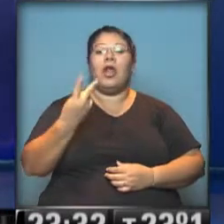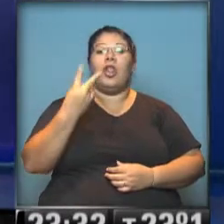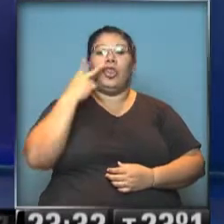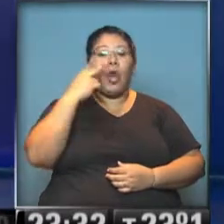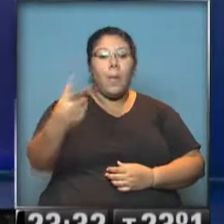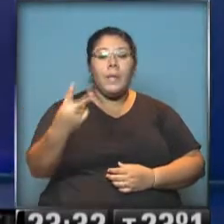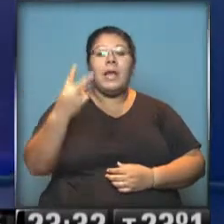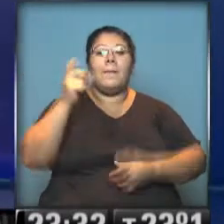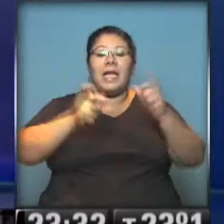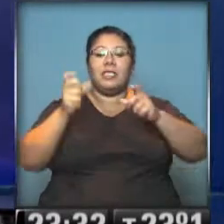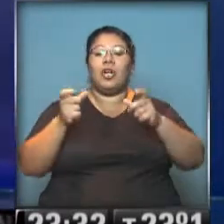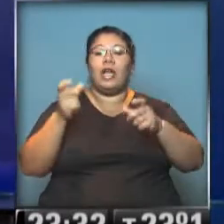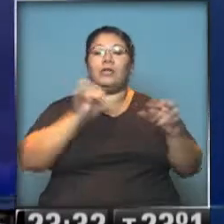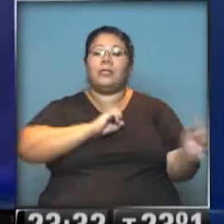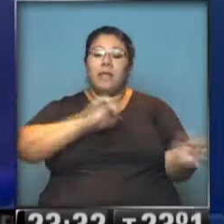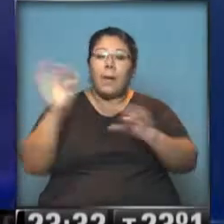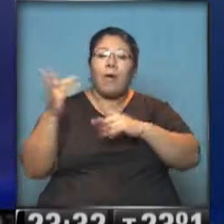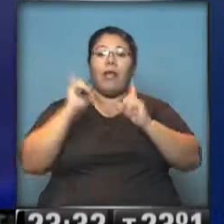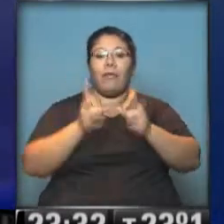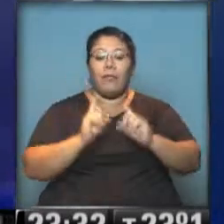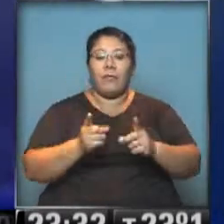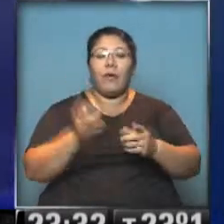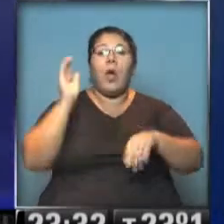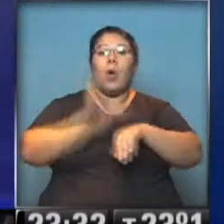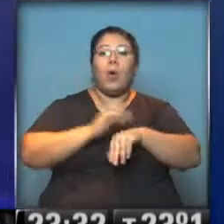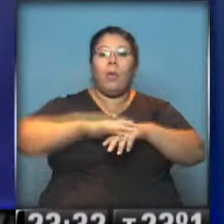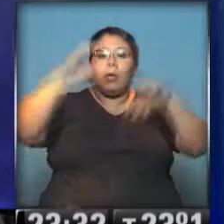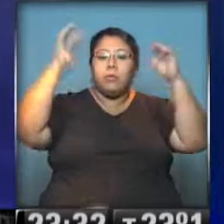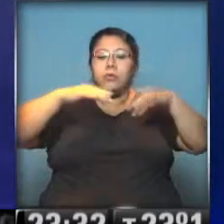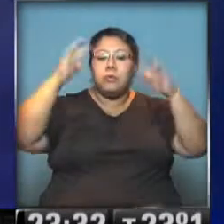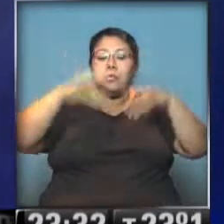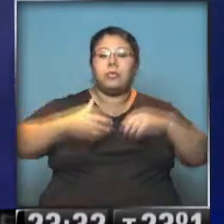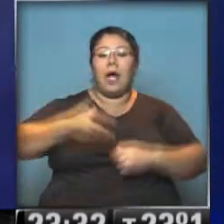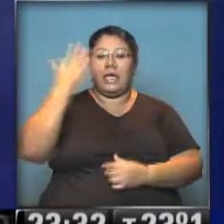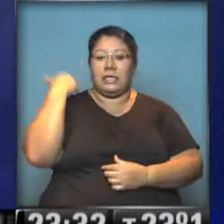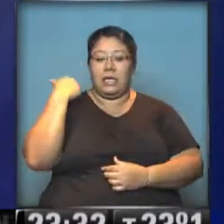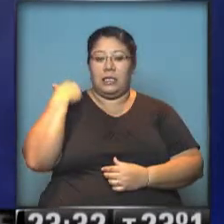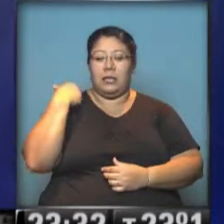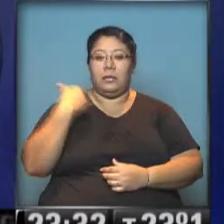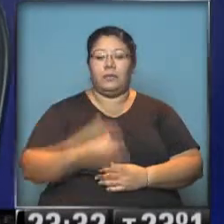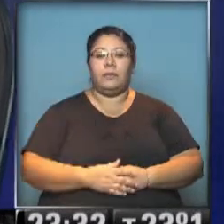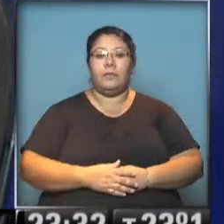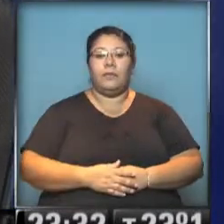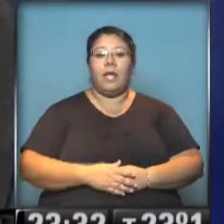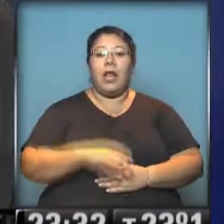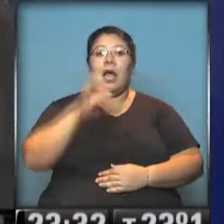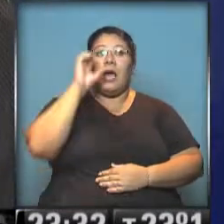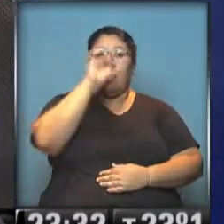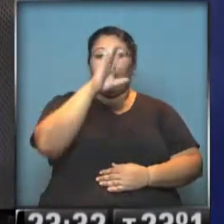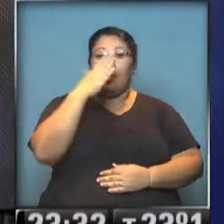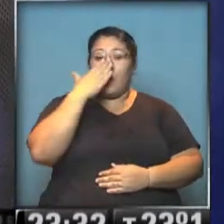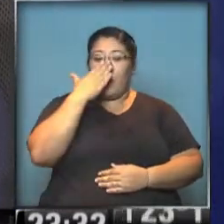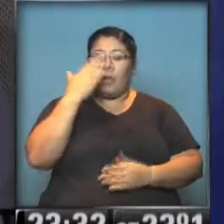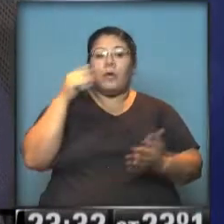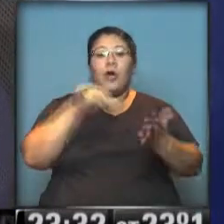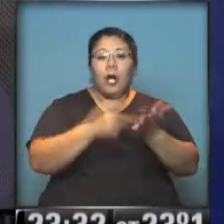personas evacuadas debido al temporal que se ha sufrido en la jornada de ayer. Está en estado crítico en la capital y por supuesto también